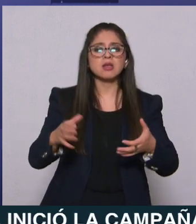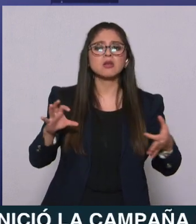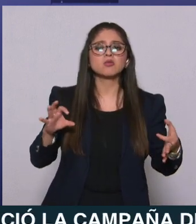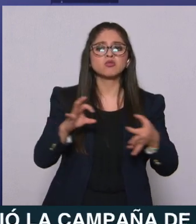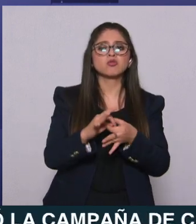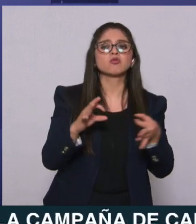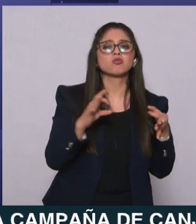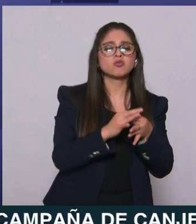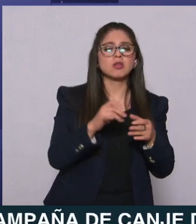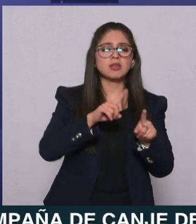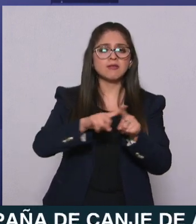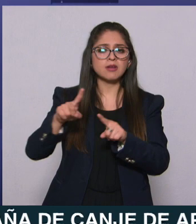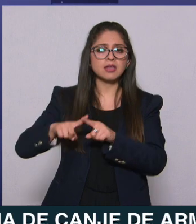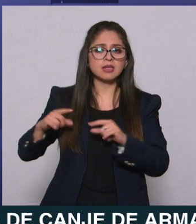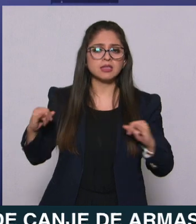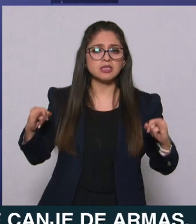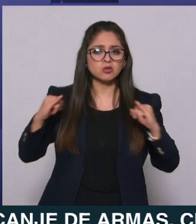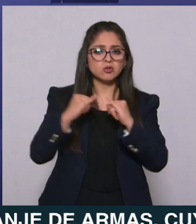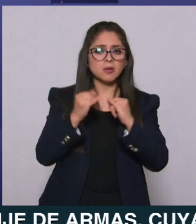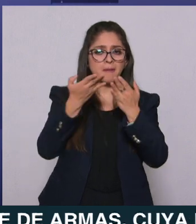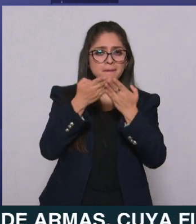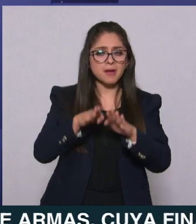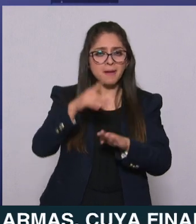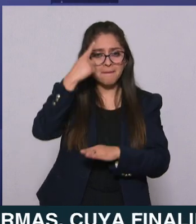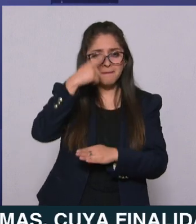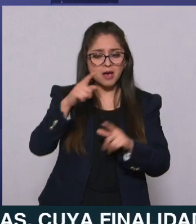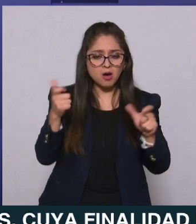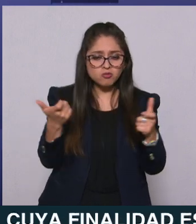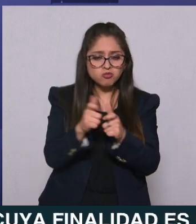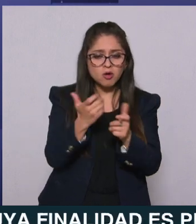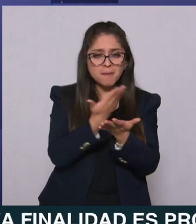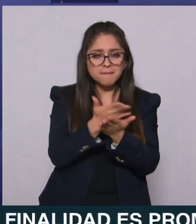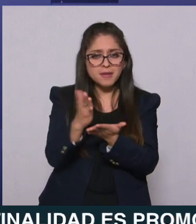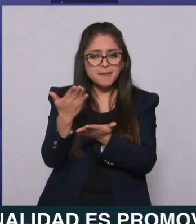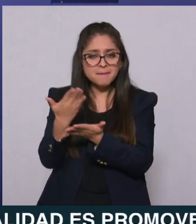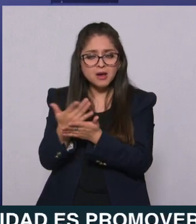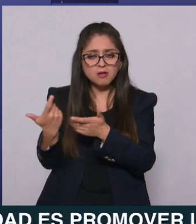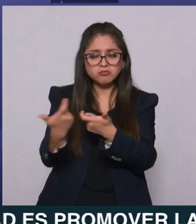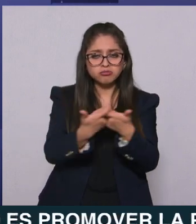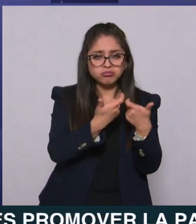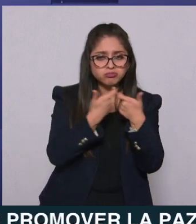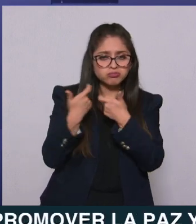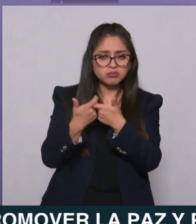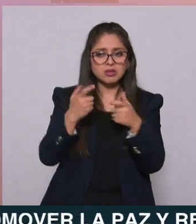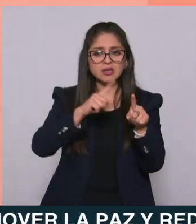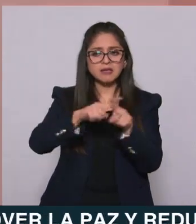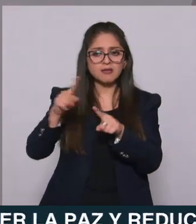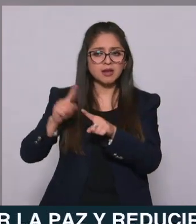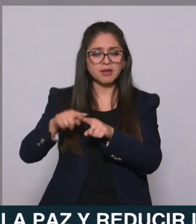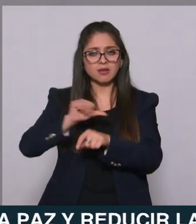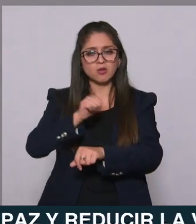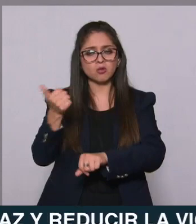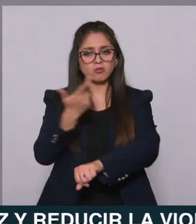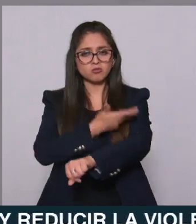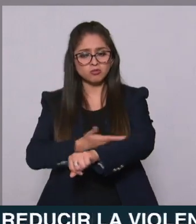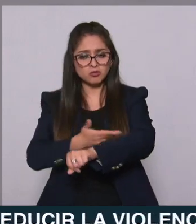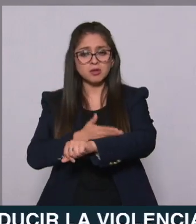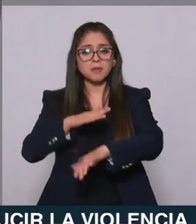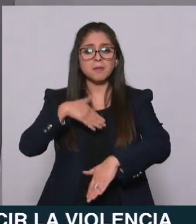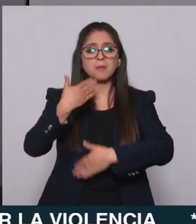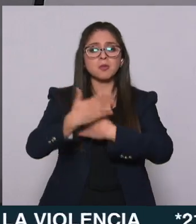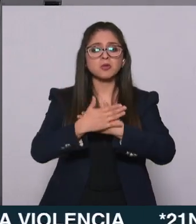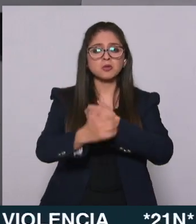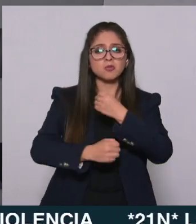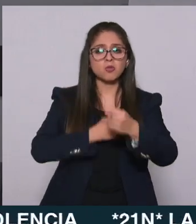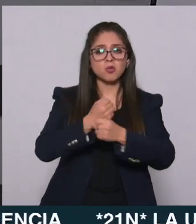instituciones bancarias para otorgar microcréditos colectivos y fideicomisos, entre otras acciones. La meta para 2024